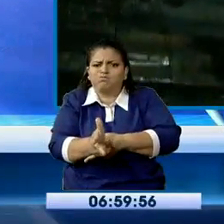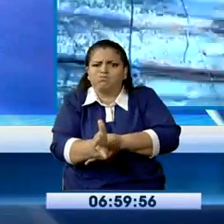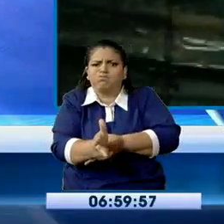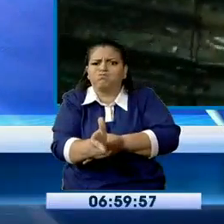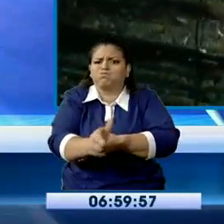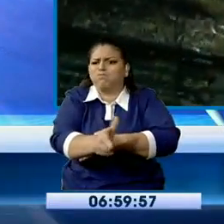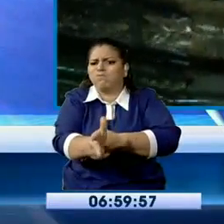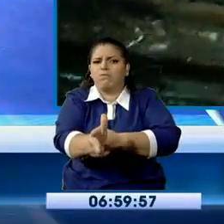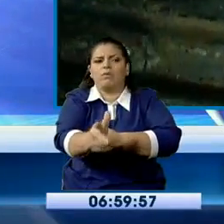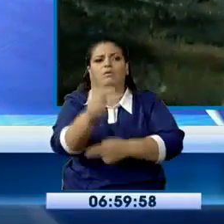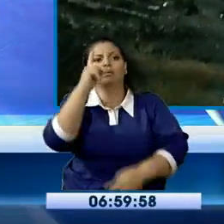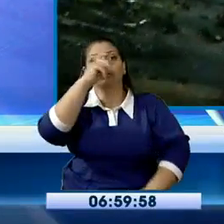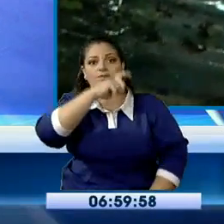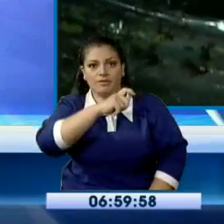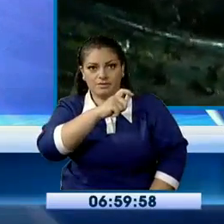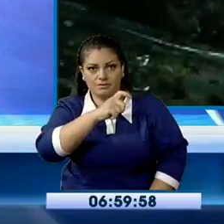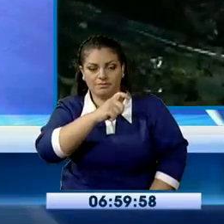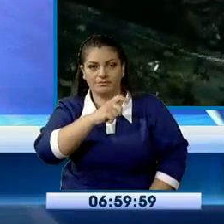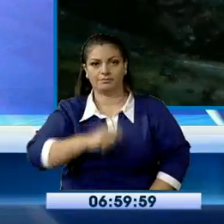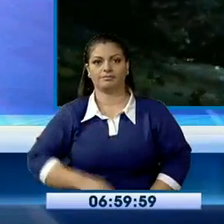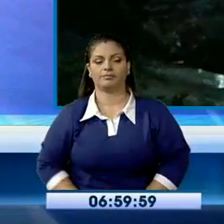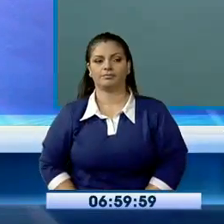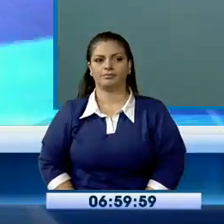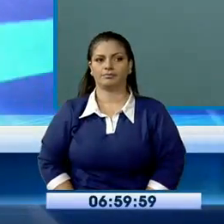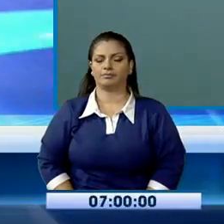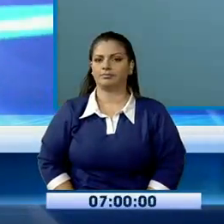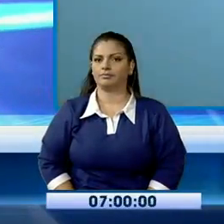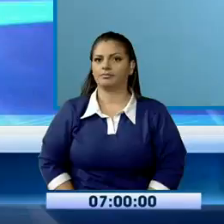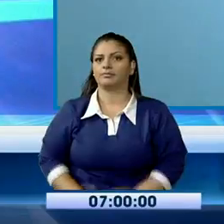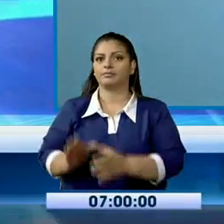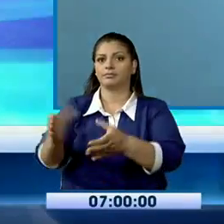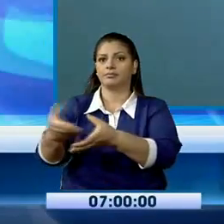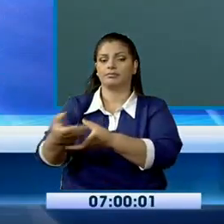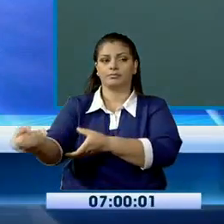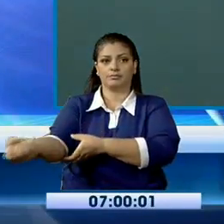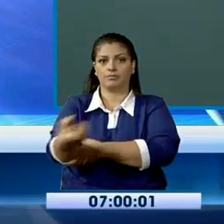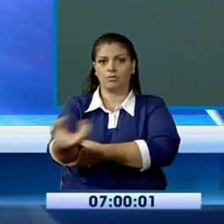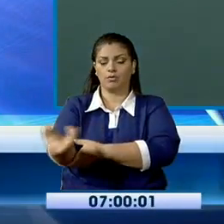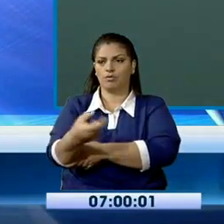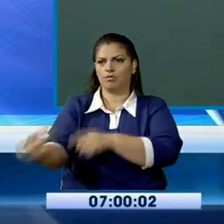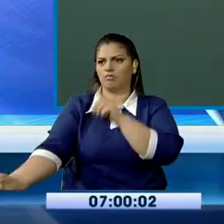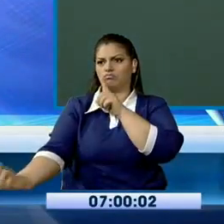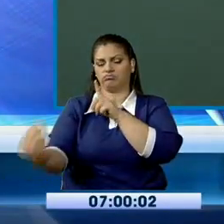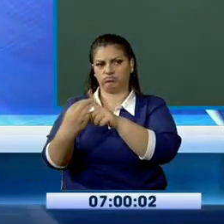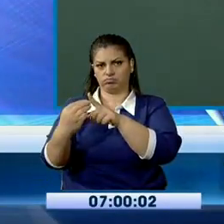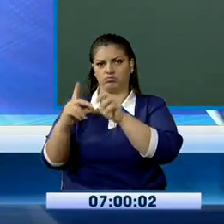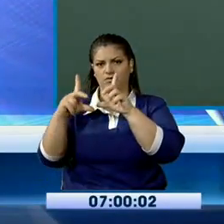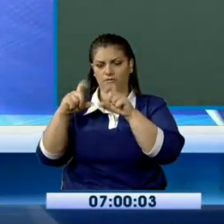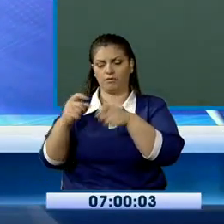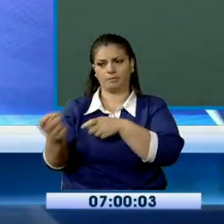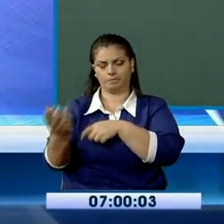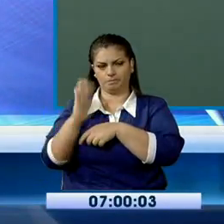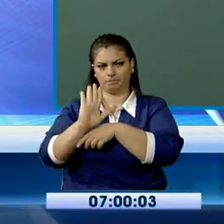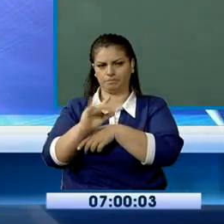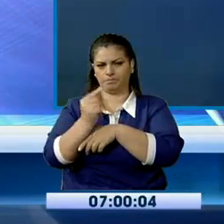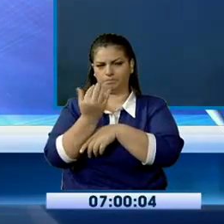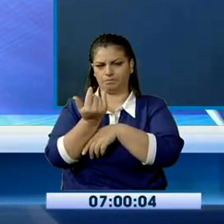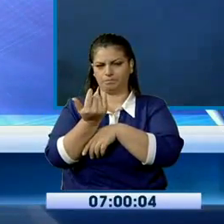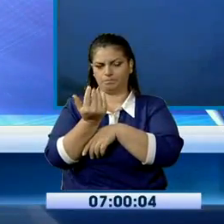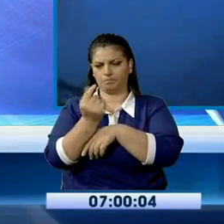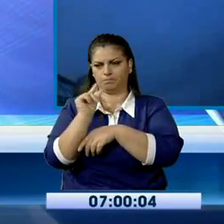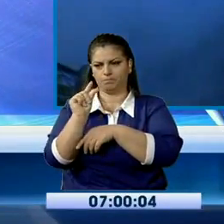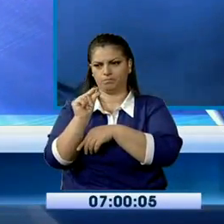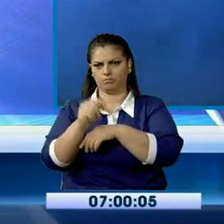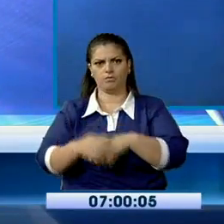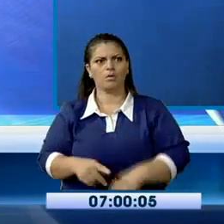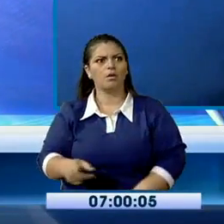el cuerpo de bomberos. Que han tenido la bondad, ellos mismos, lógicamente muy contrariados, porque no han podido cumplir